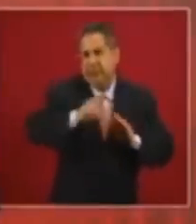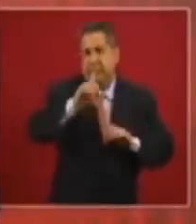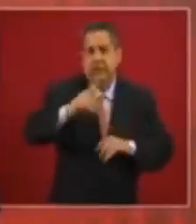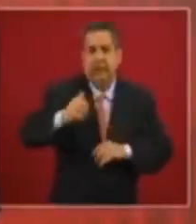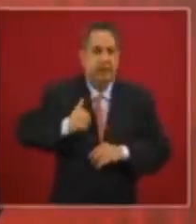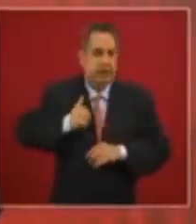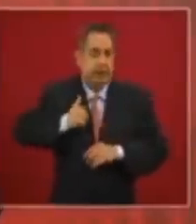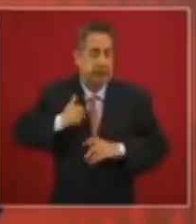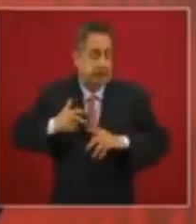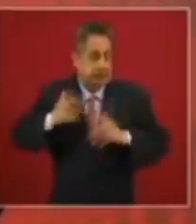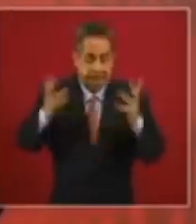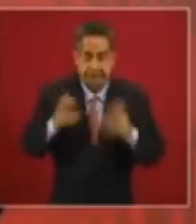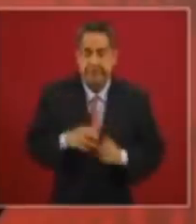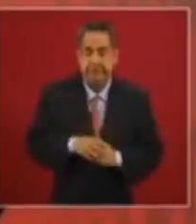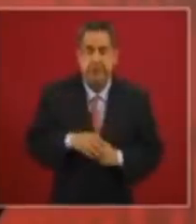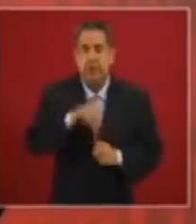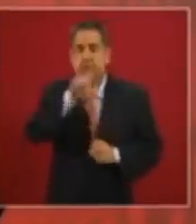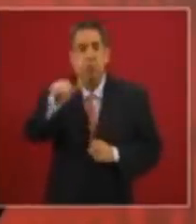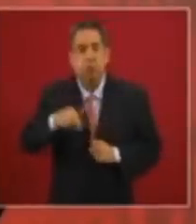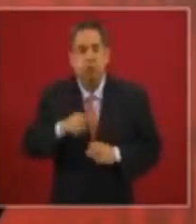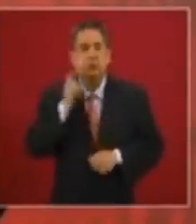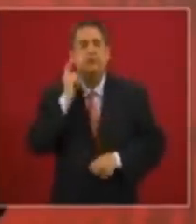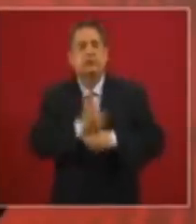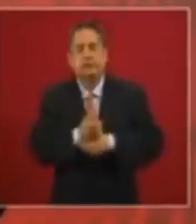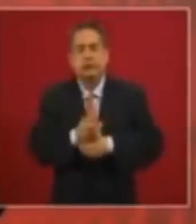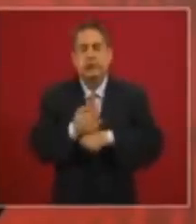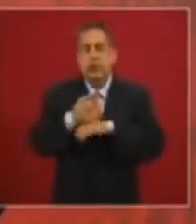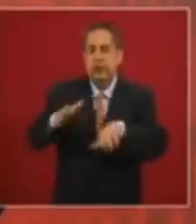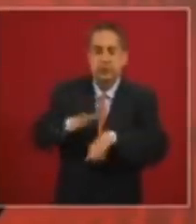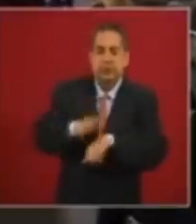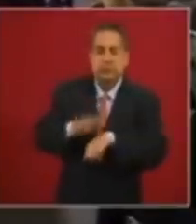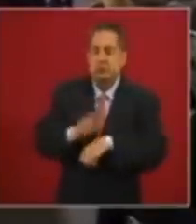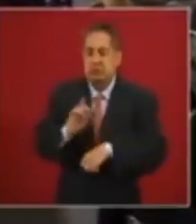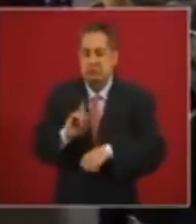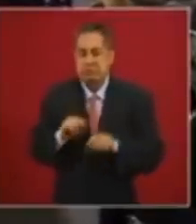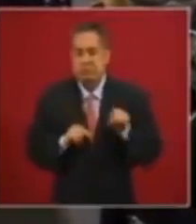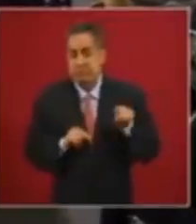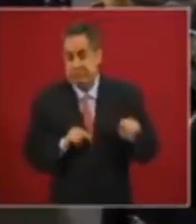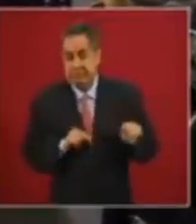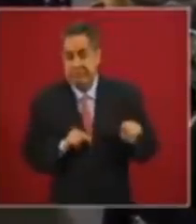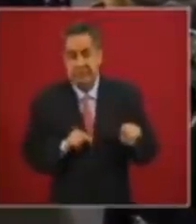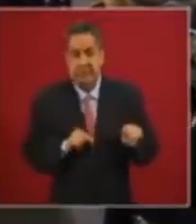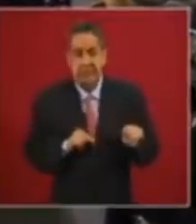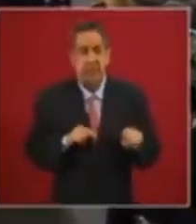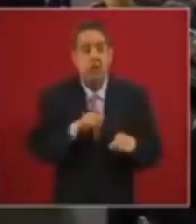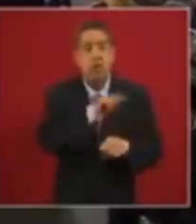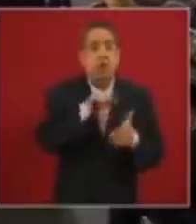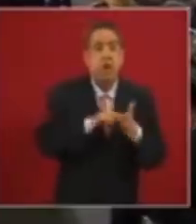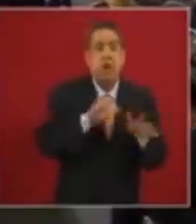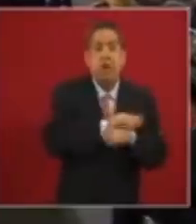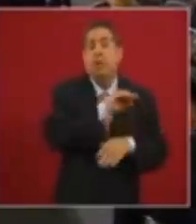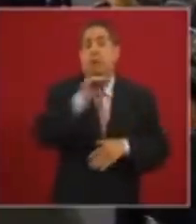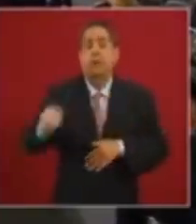pero luego se informó que está en